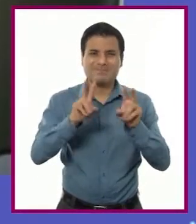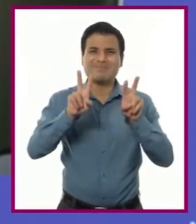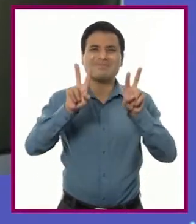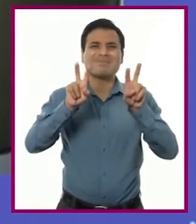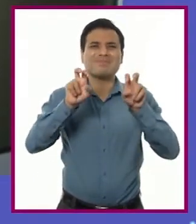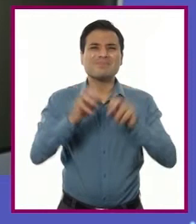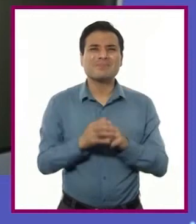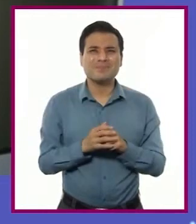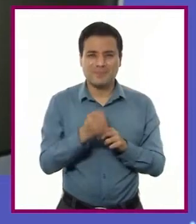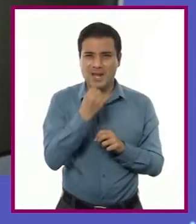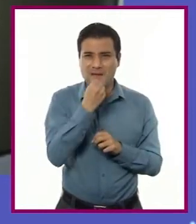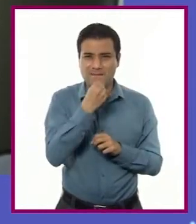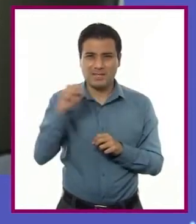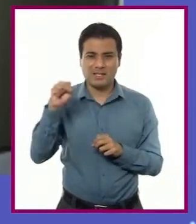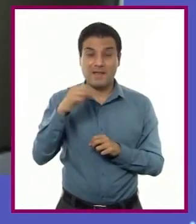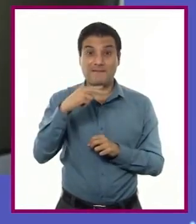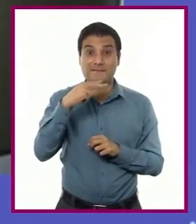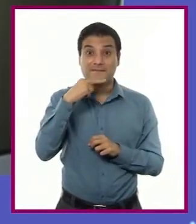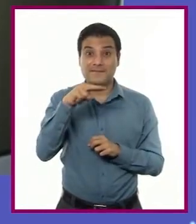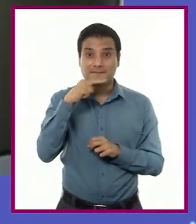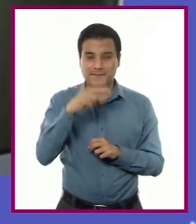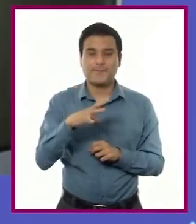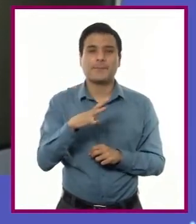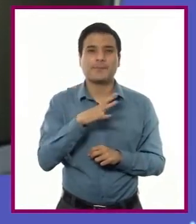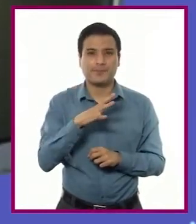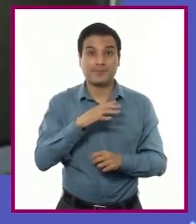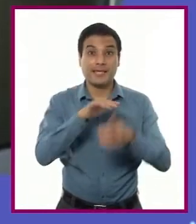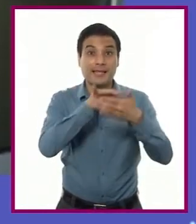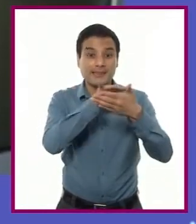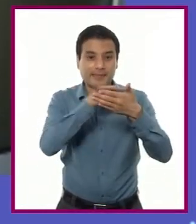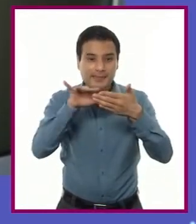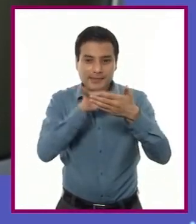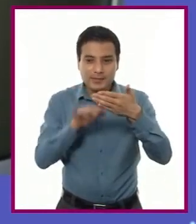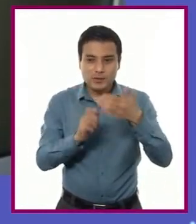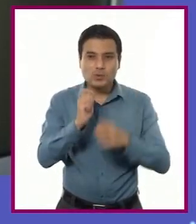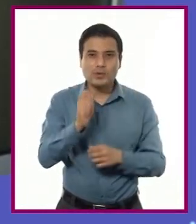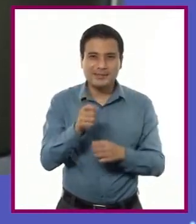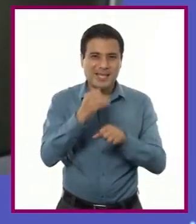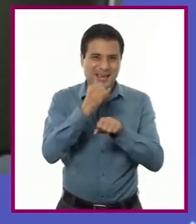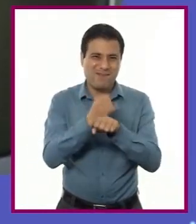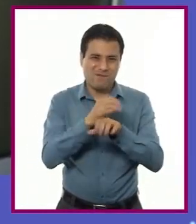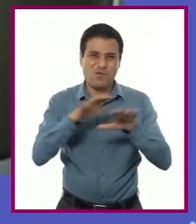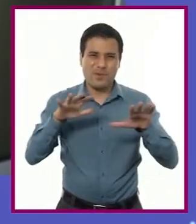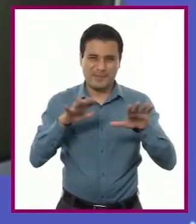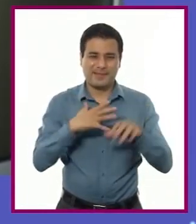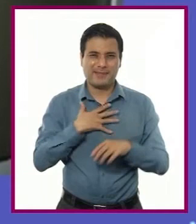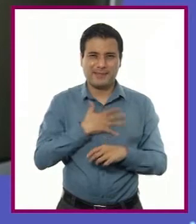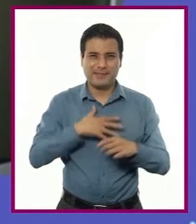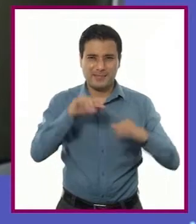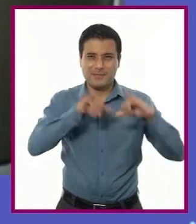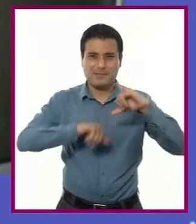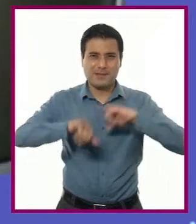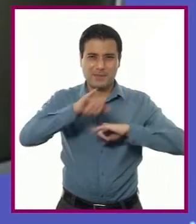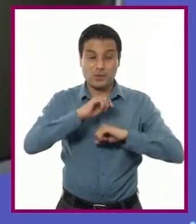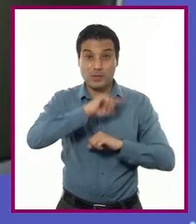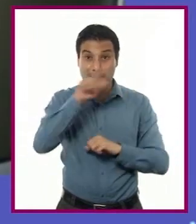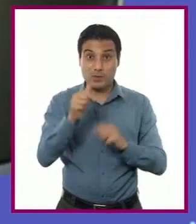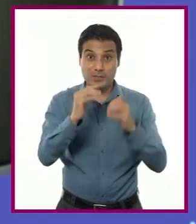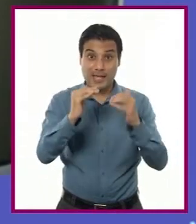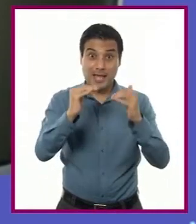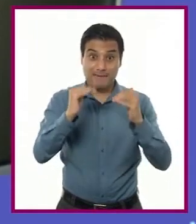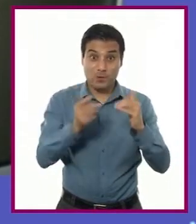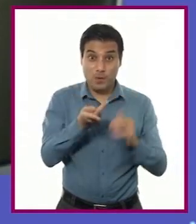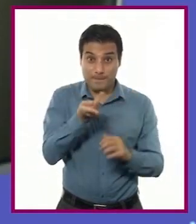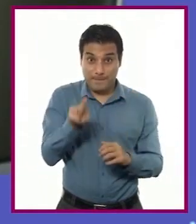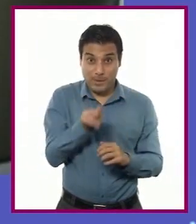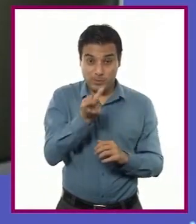habilidad verbal viene un texto, un informe de experimento para ser precisa. Y después en las preguntas pide